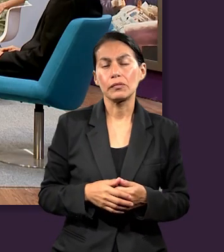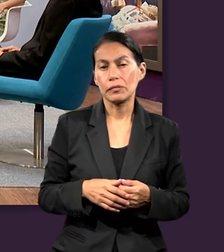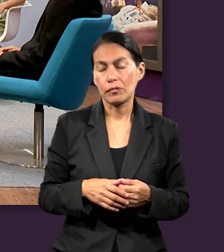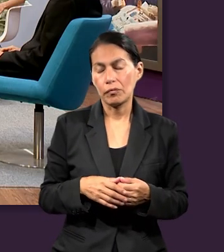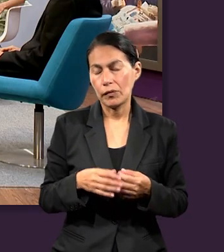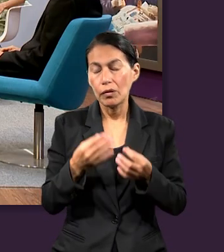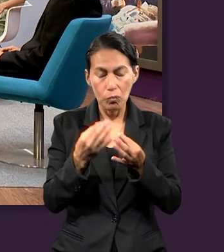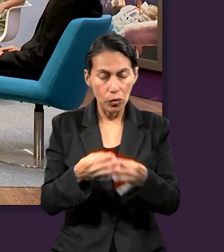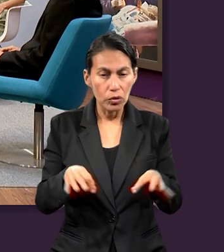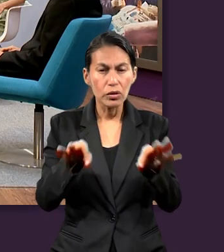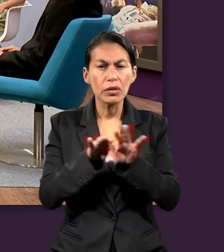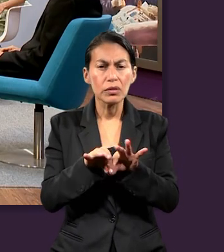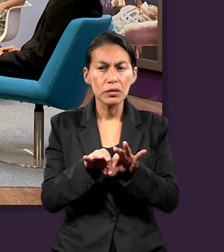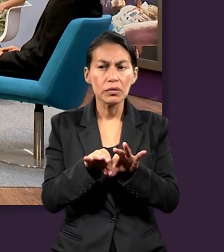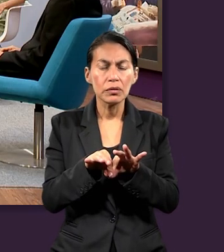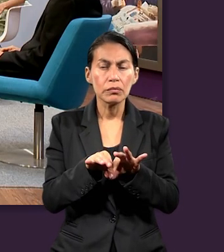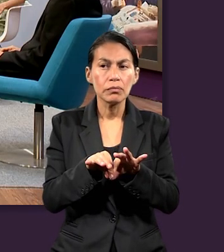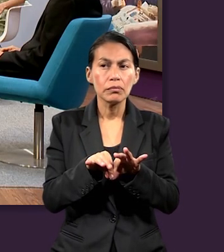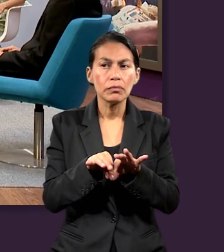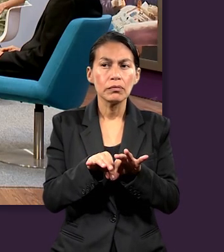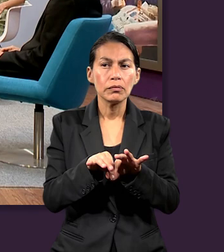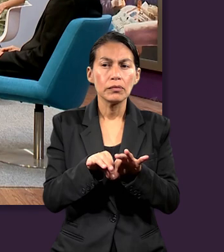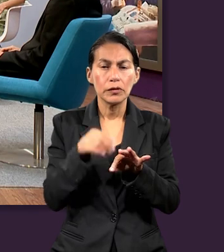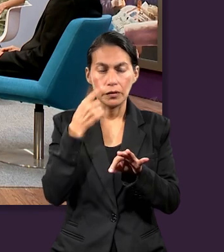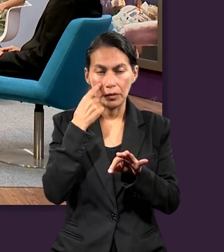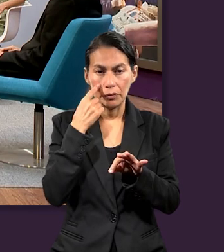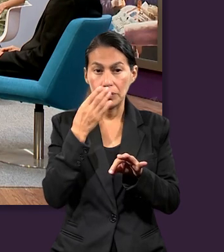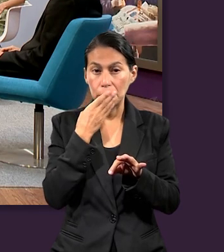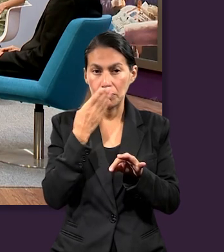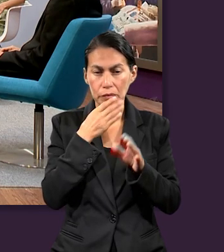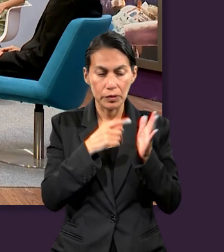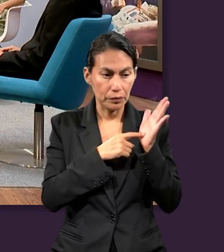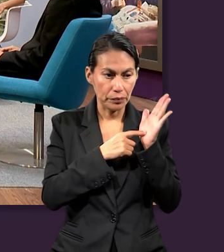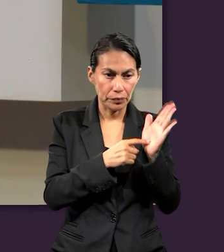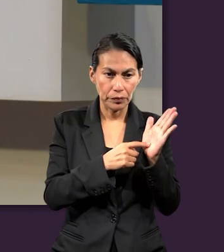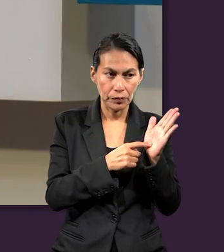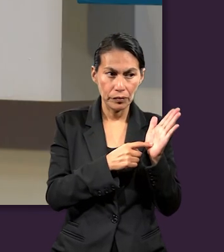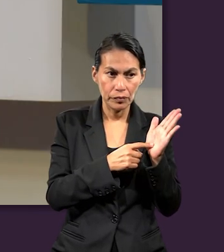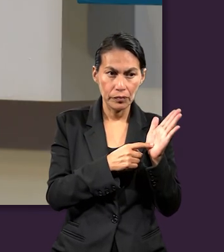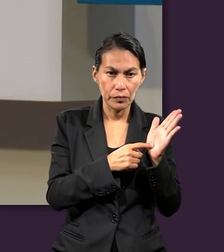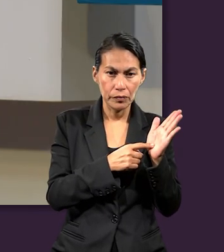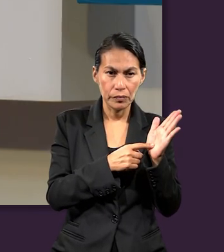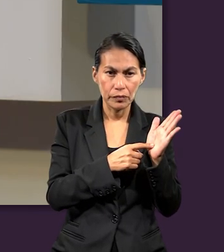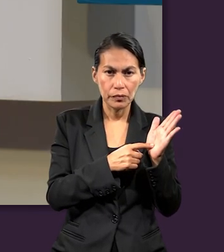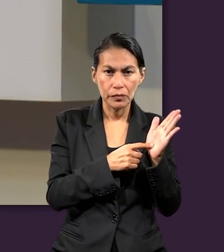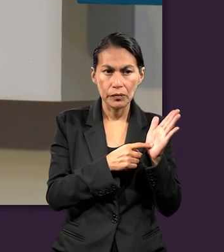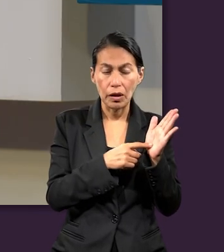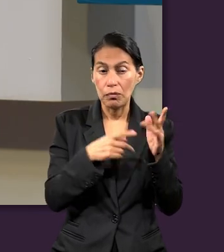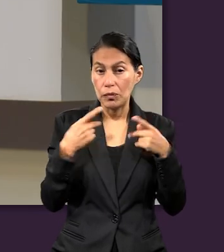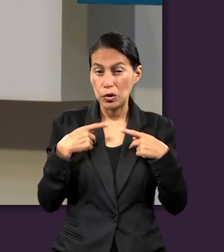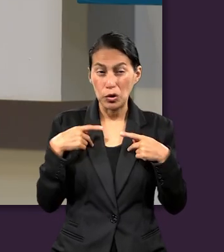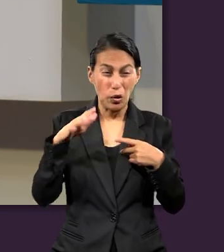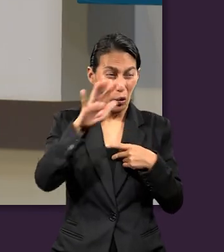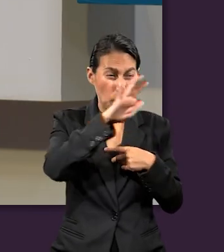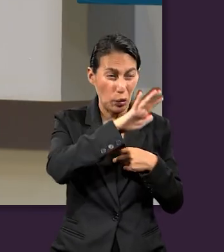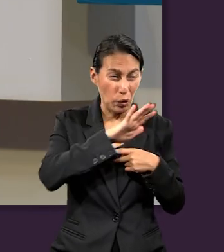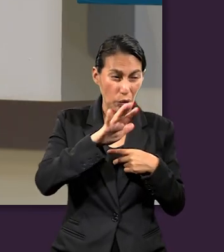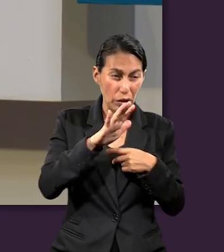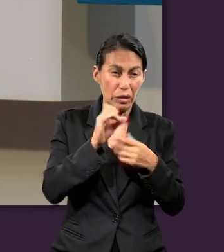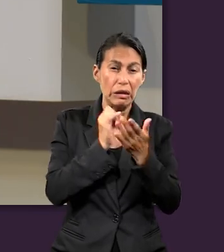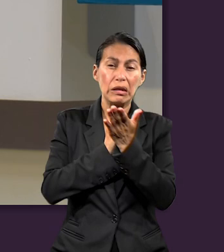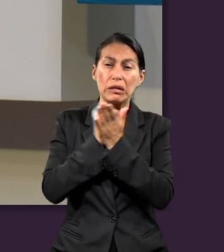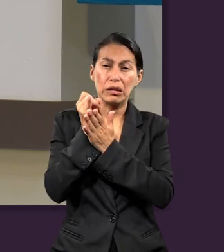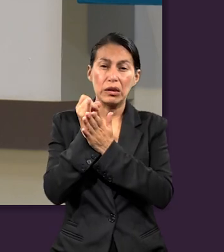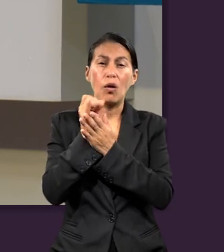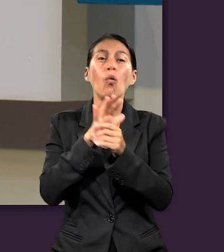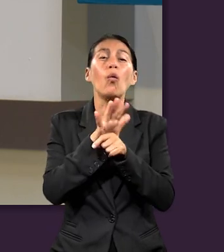eso también es importante mencionar que en la Biblia todos tienen que ubicarse o